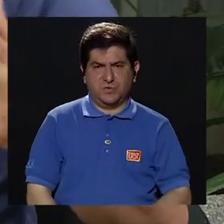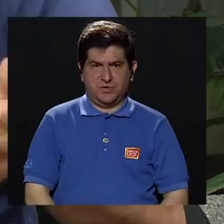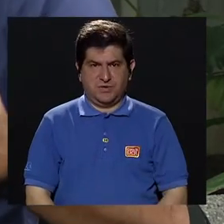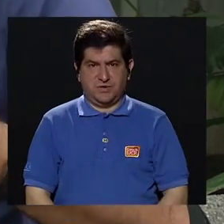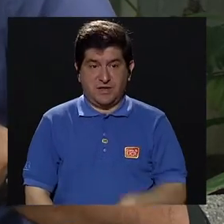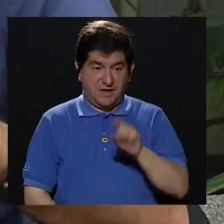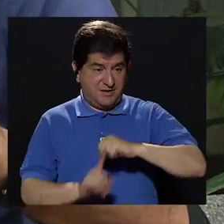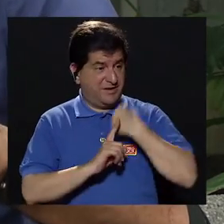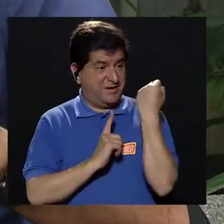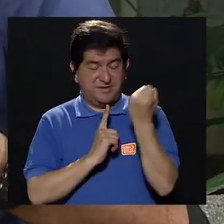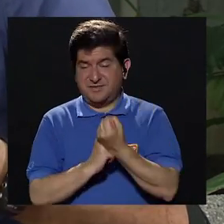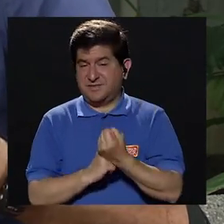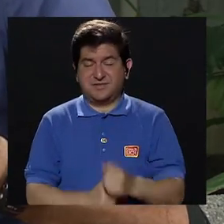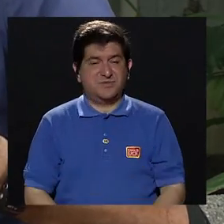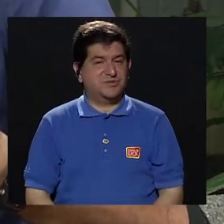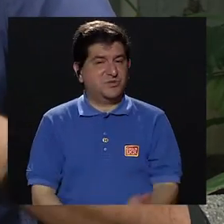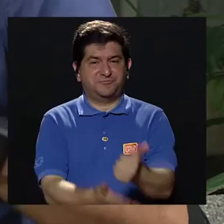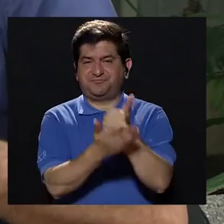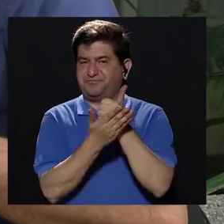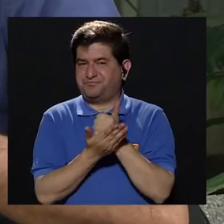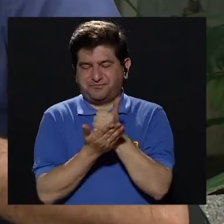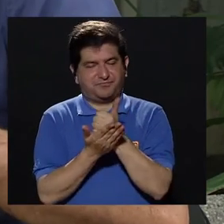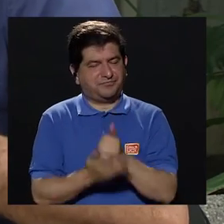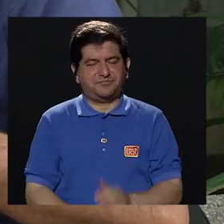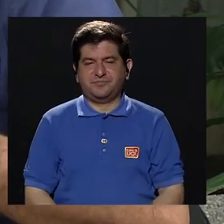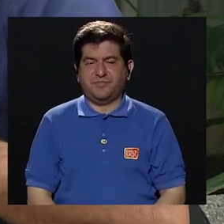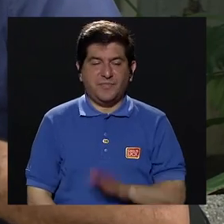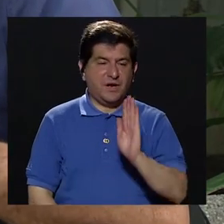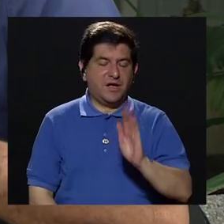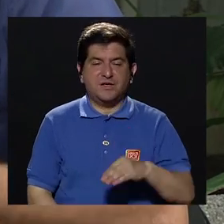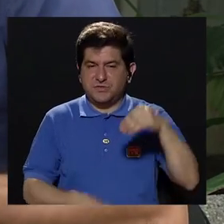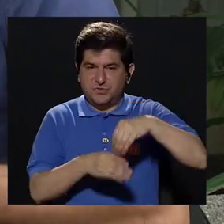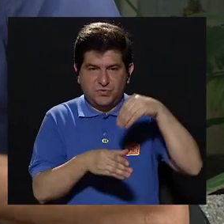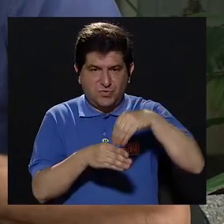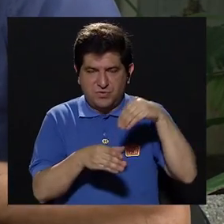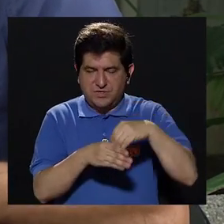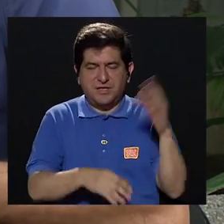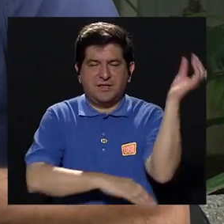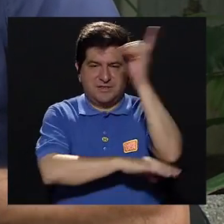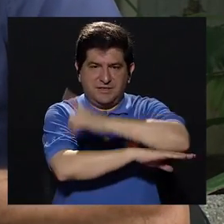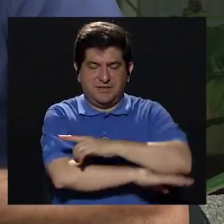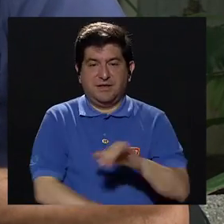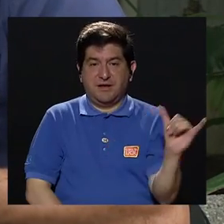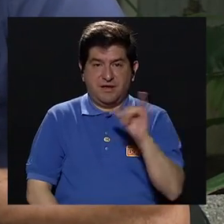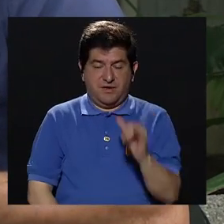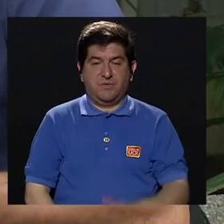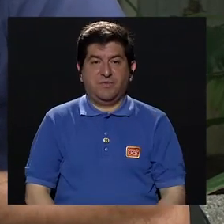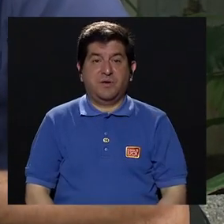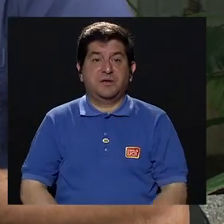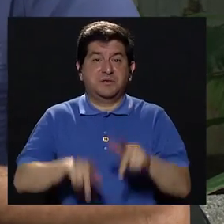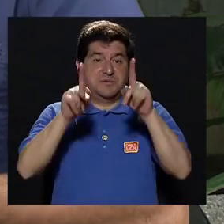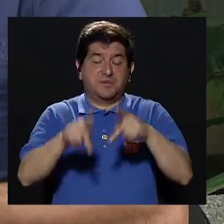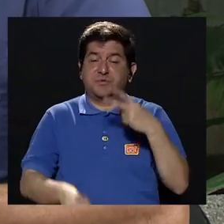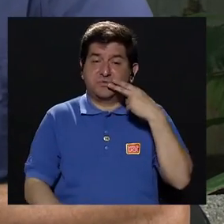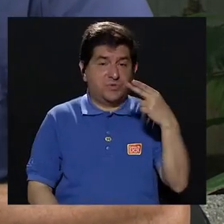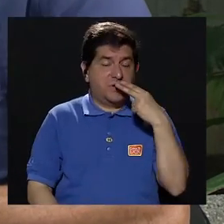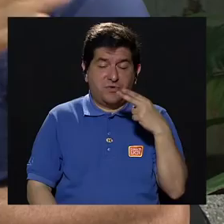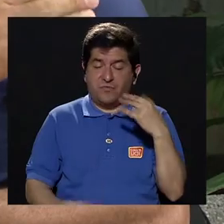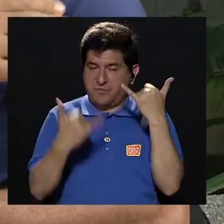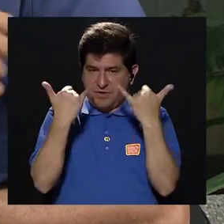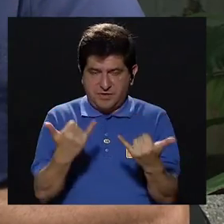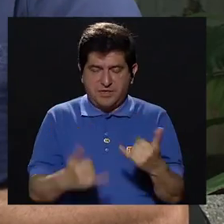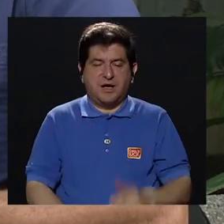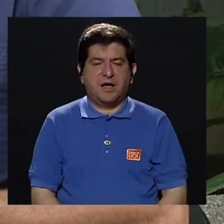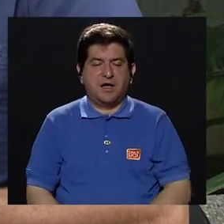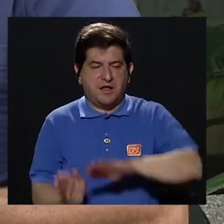tal, etcétera, porque eso no le va a suplir sus cantidades de ese día. Además, si dejó el